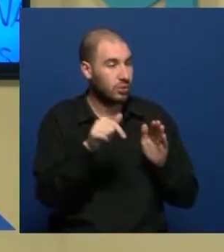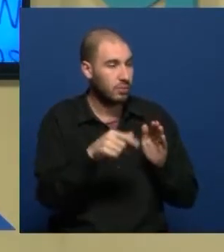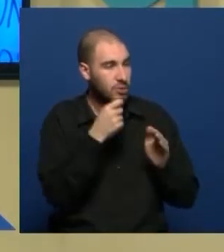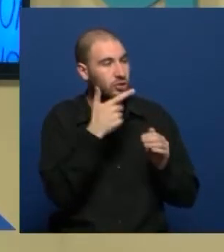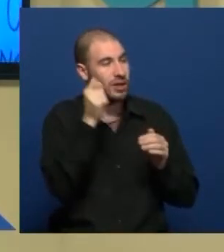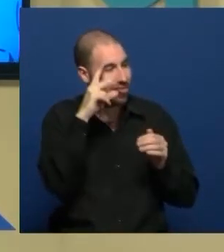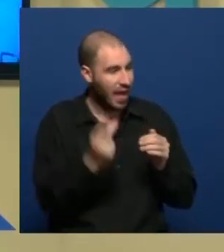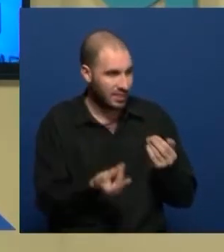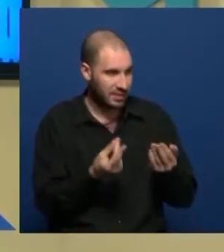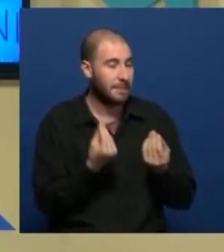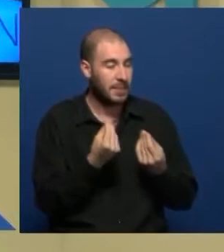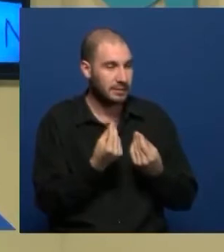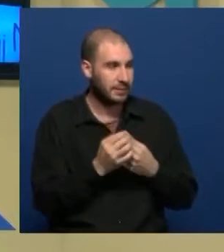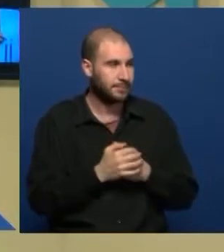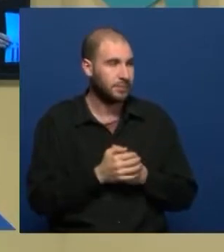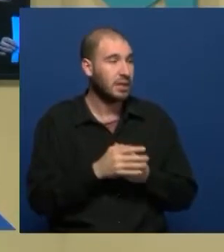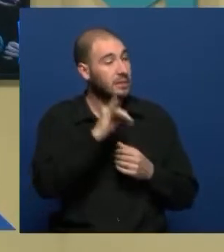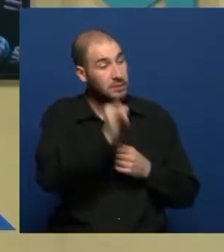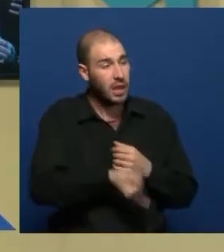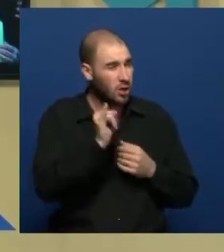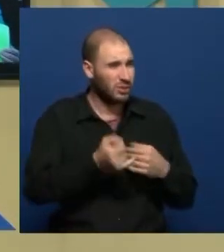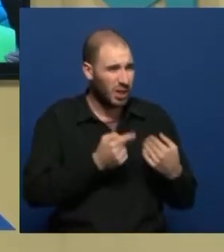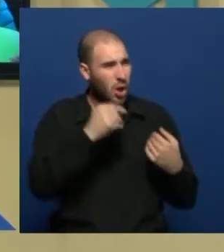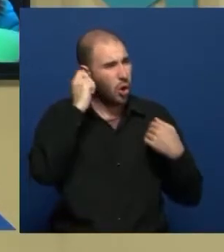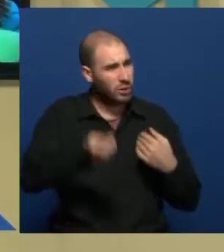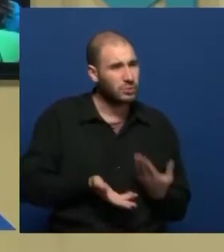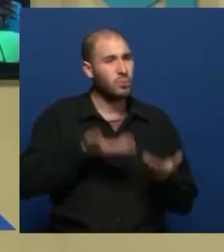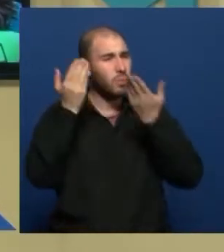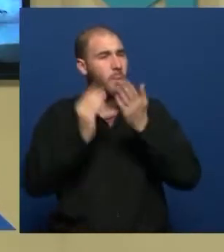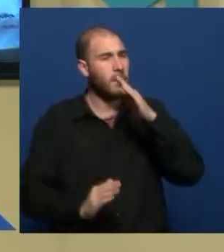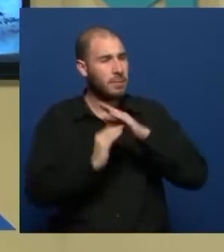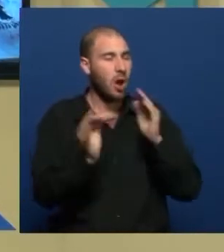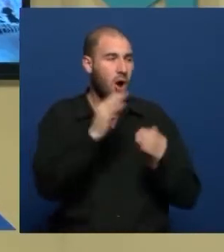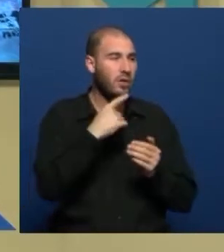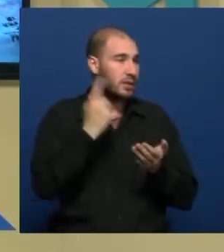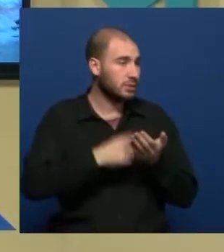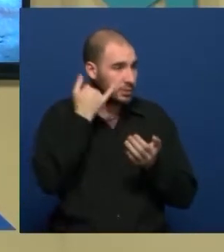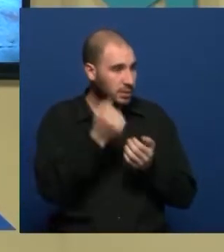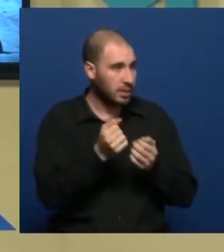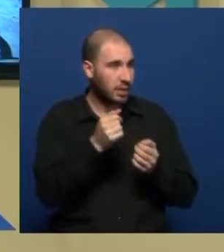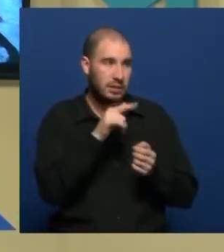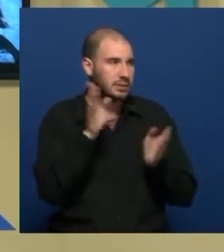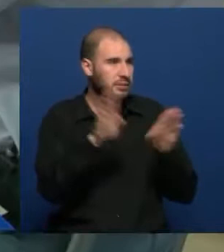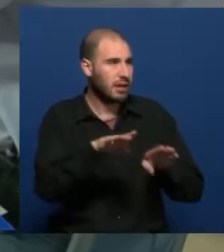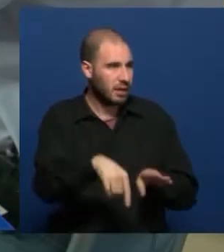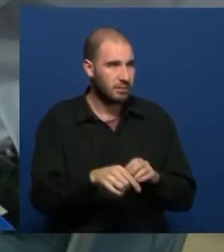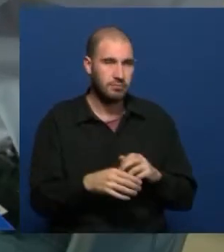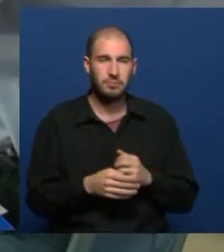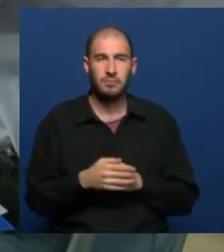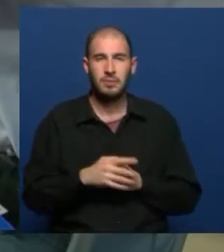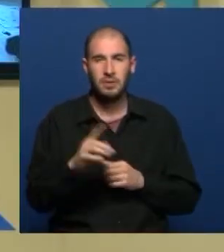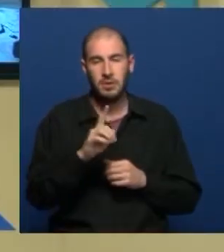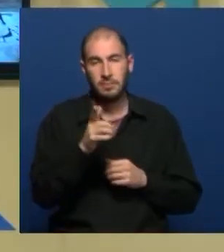sol de dato liberal tiene que sido seguida la suprema corte de justicia o como ya pasó al respecto se cerraría así no yo creo que